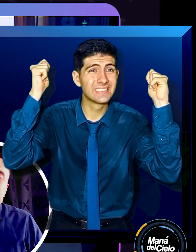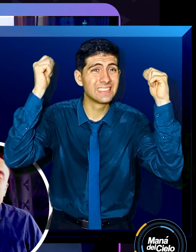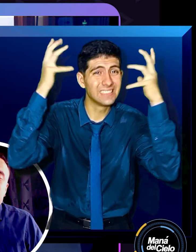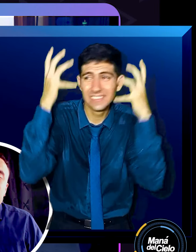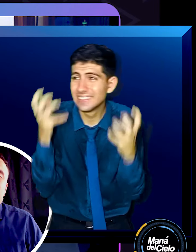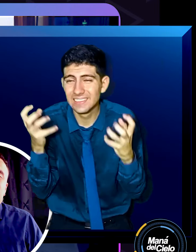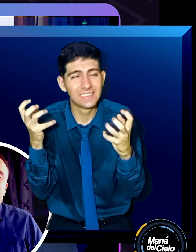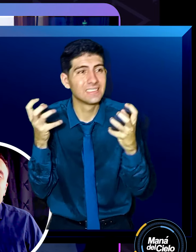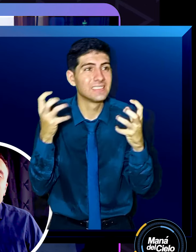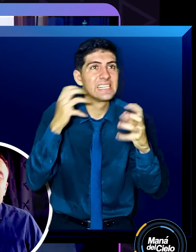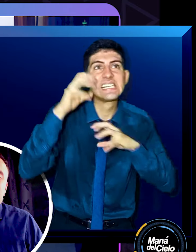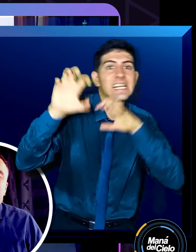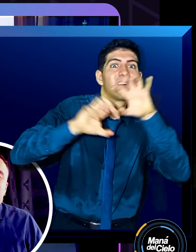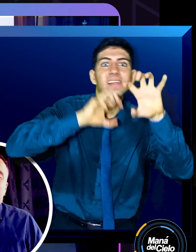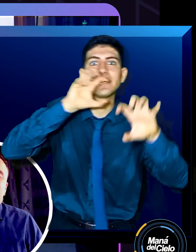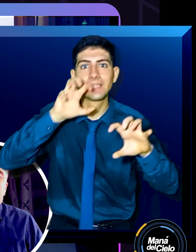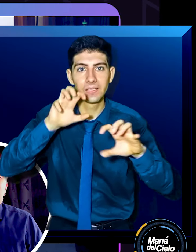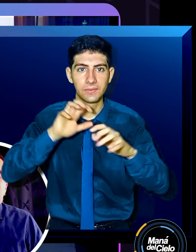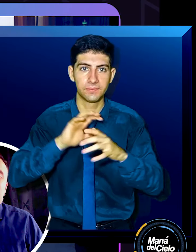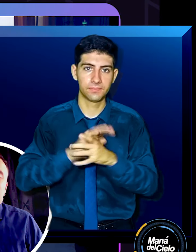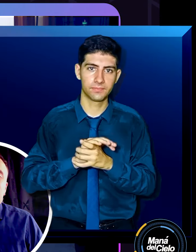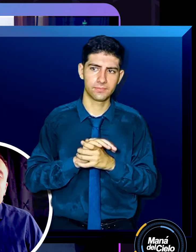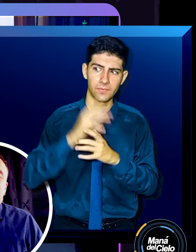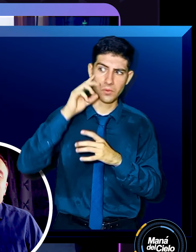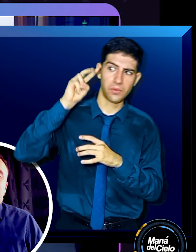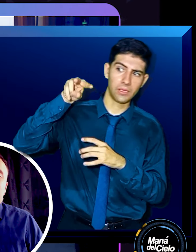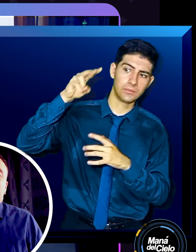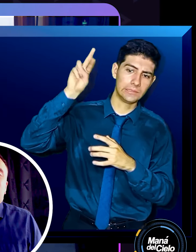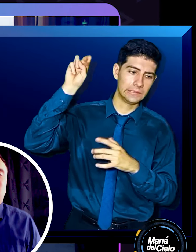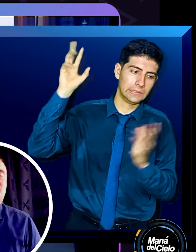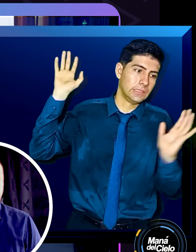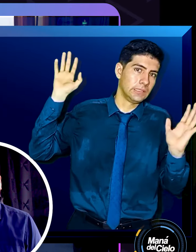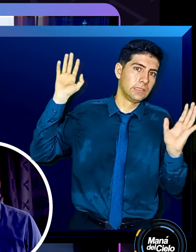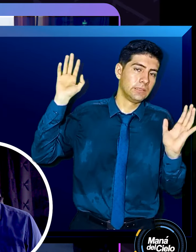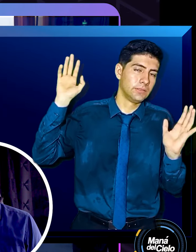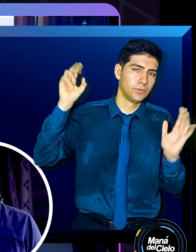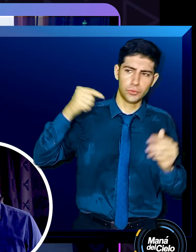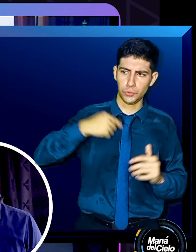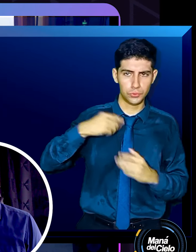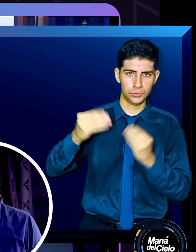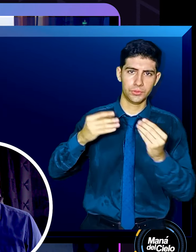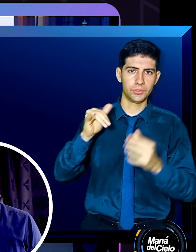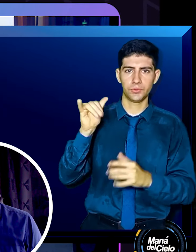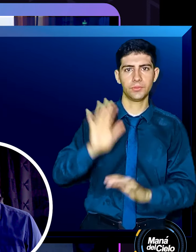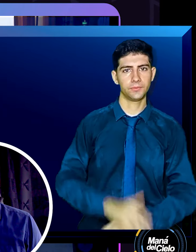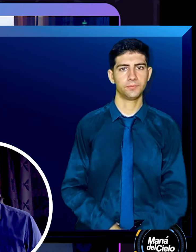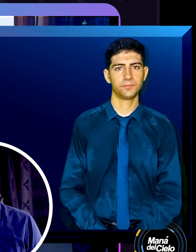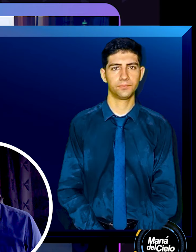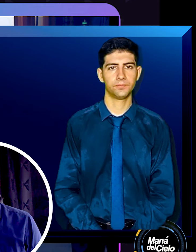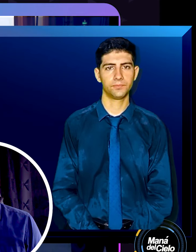paz. A mí no se me ocurrió hacer eso. Estaba feliz encerrado.